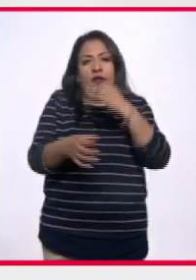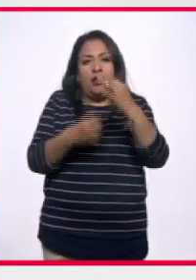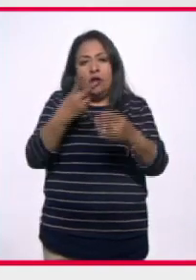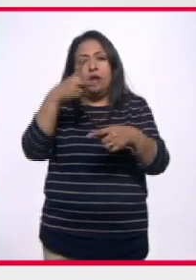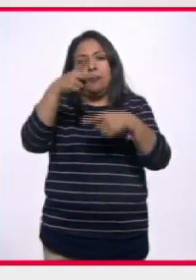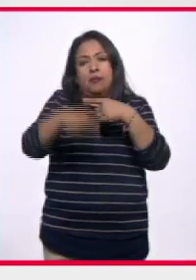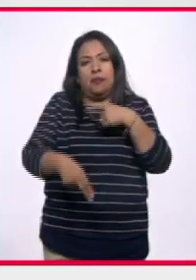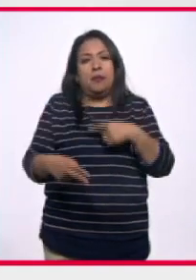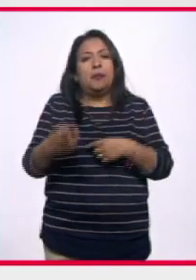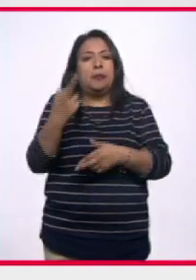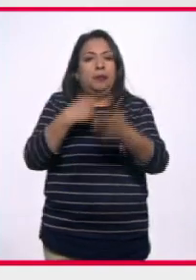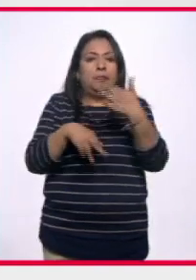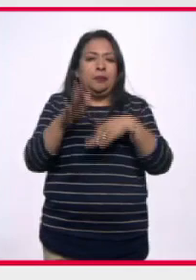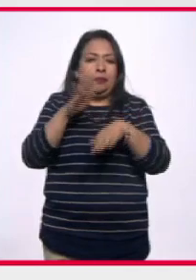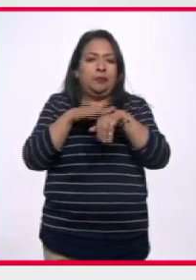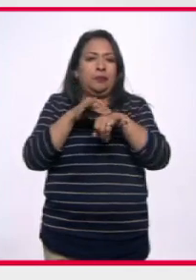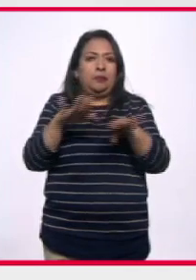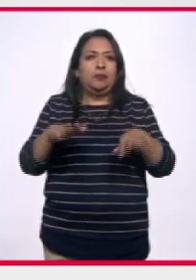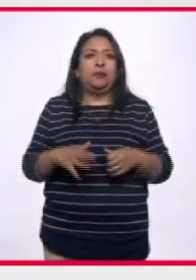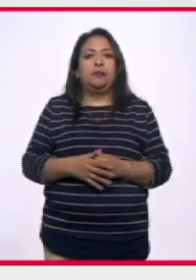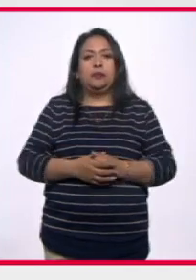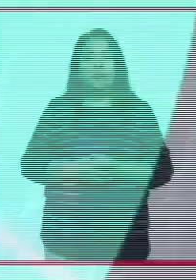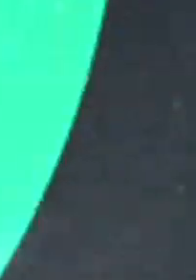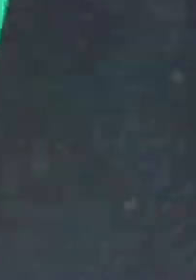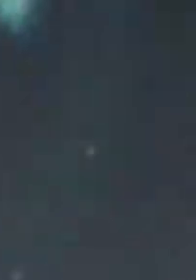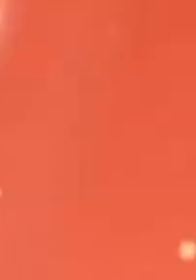mejor vamos a una pausa y regresamos con más